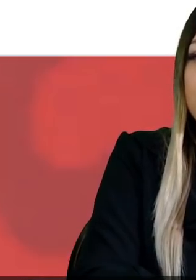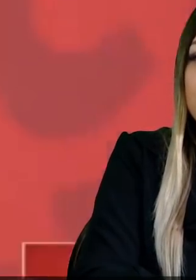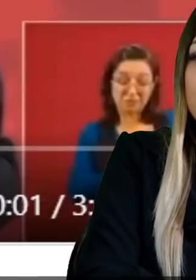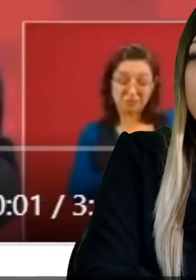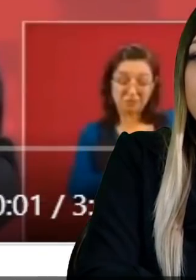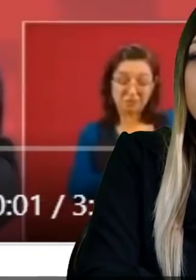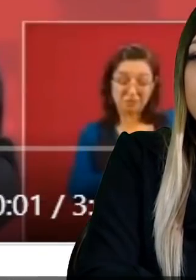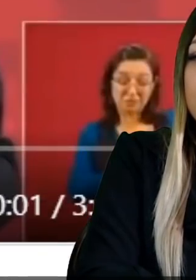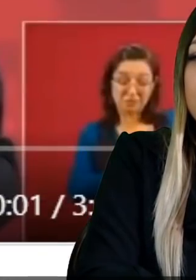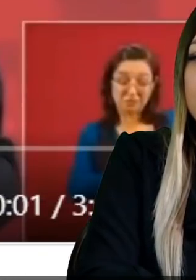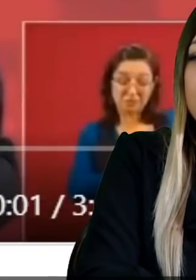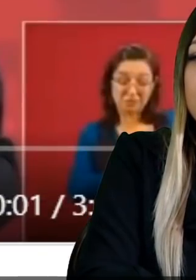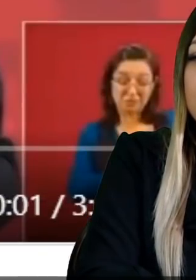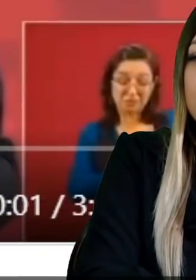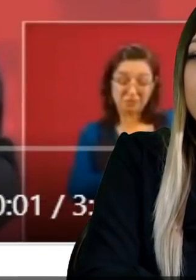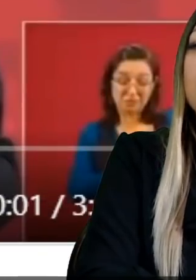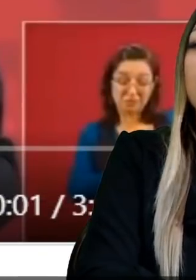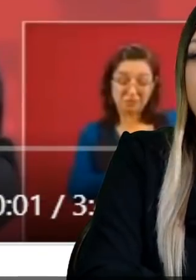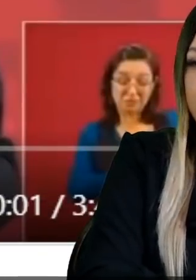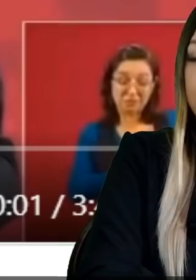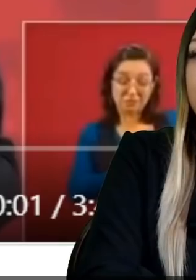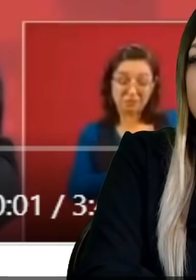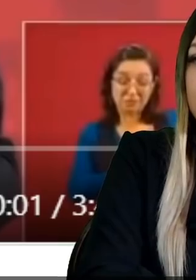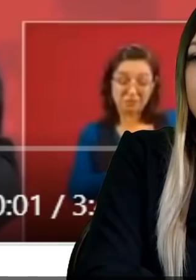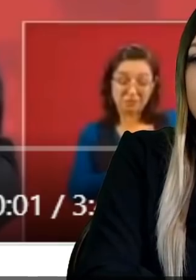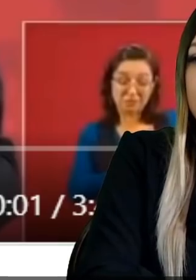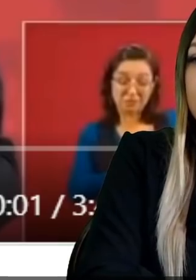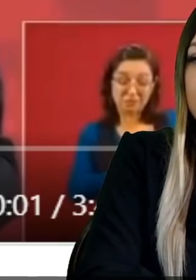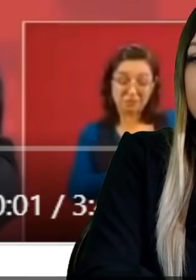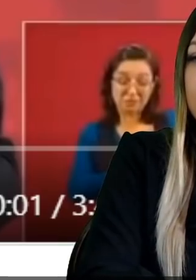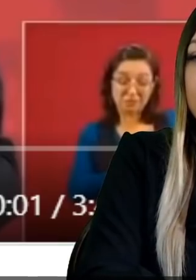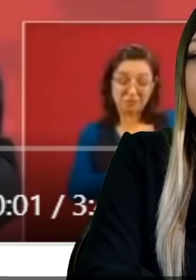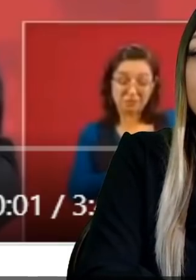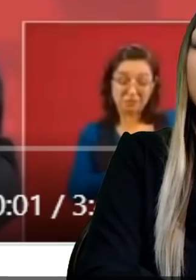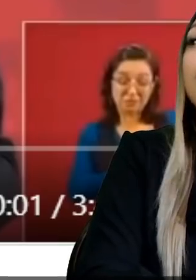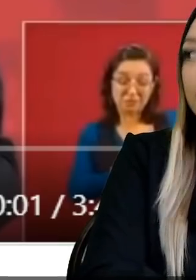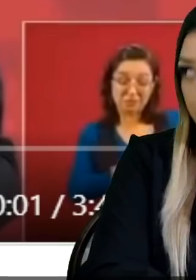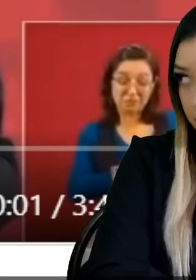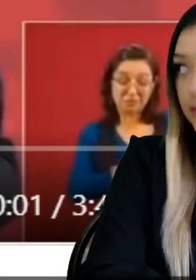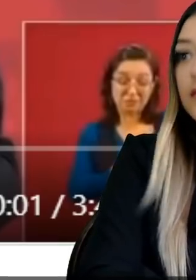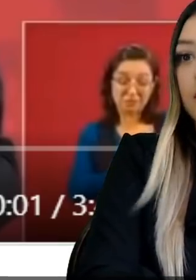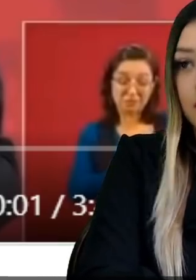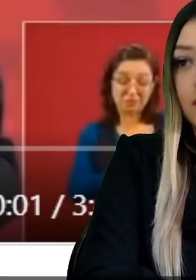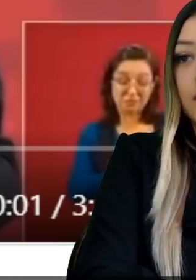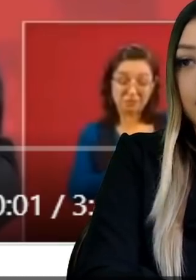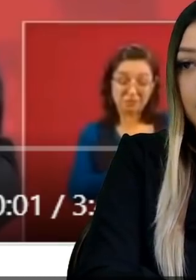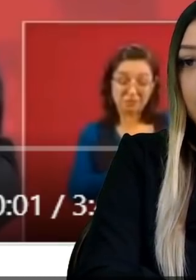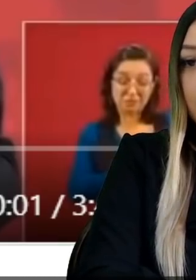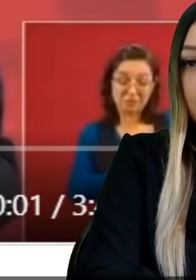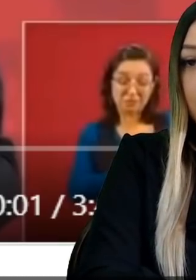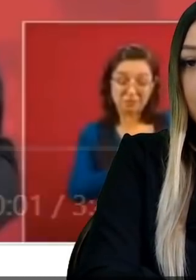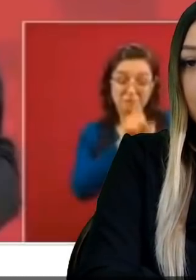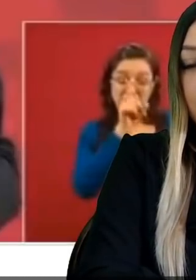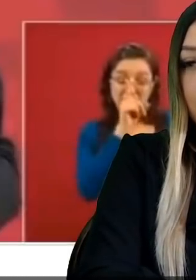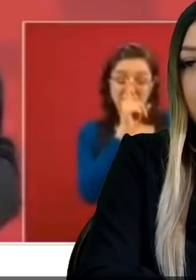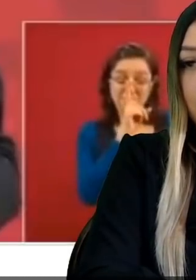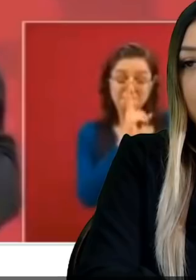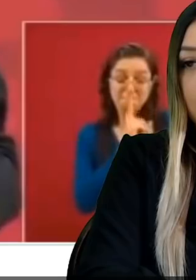situación, ¿verdad? De proceso de estas inclinaciones hacia el golpeteo político de su gobierno.